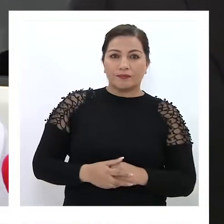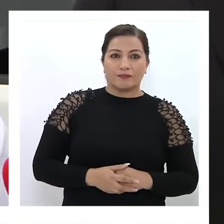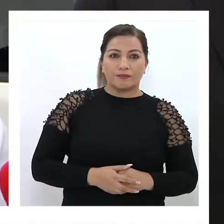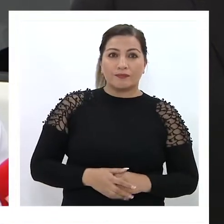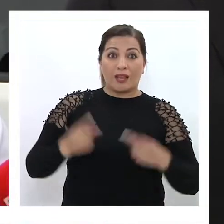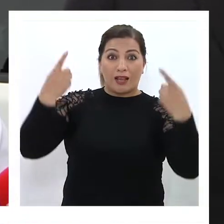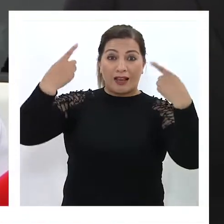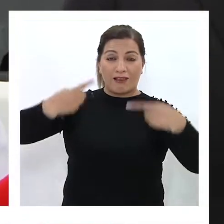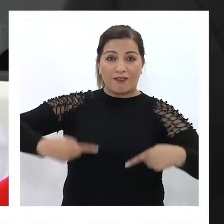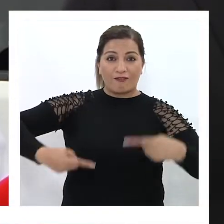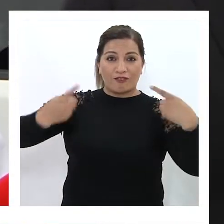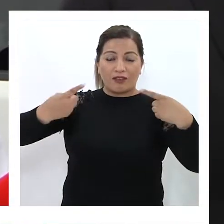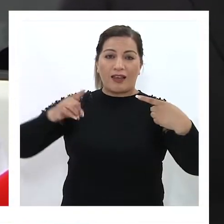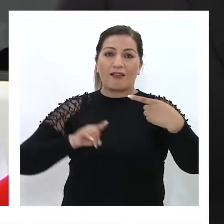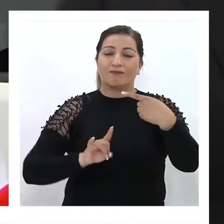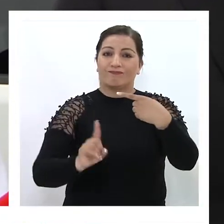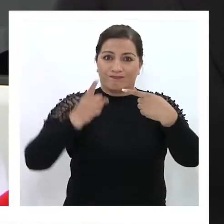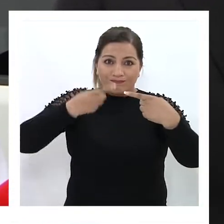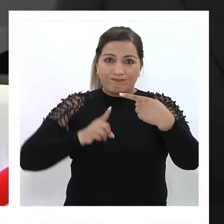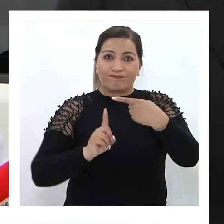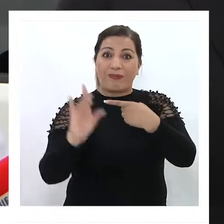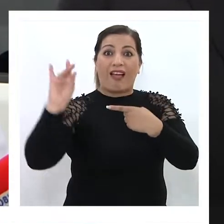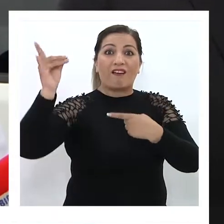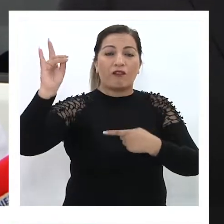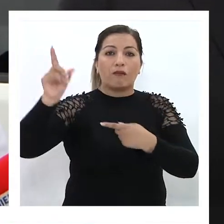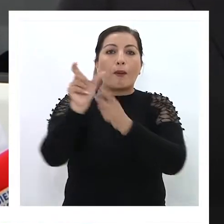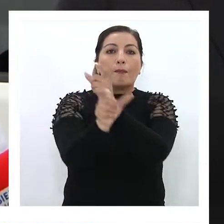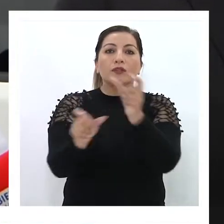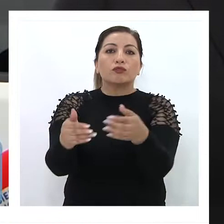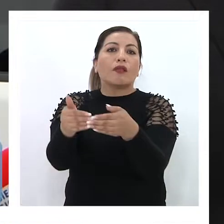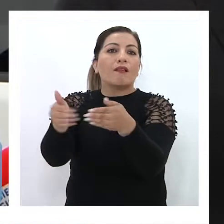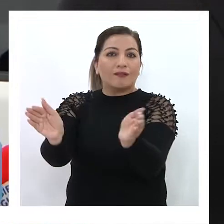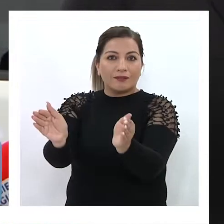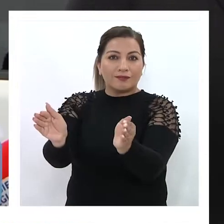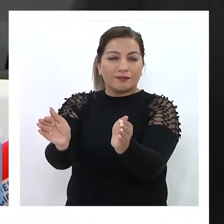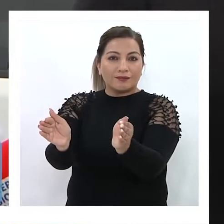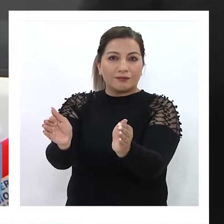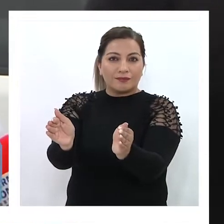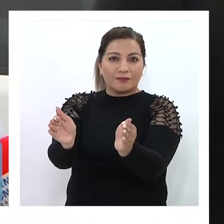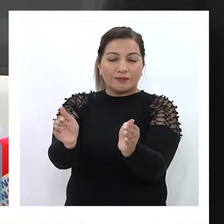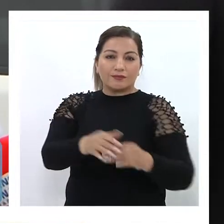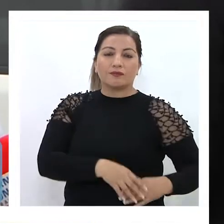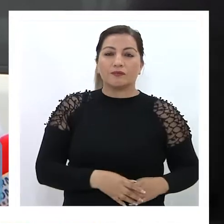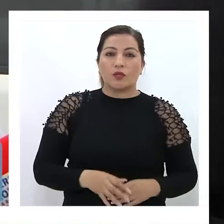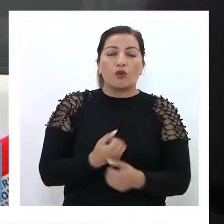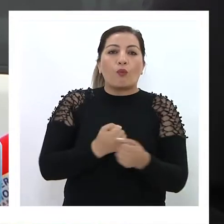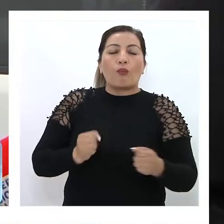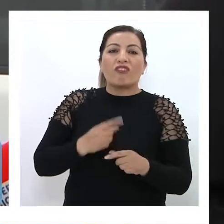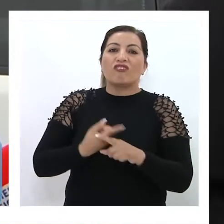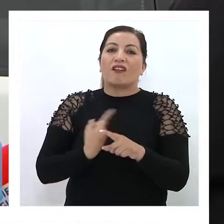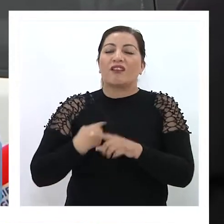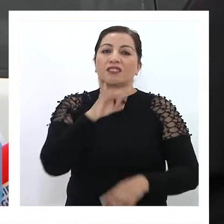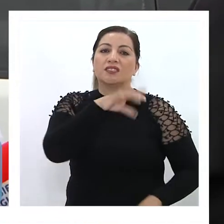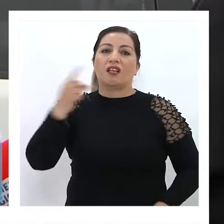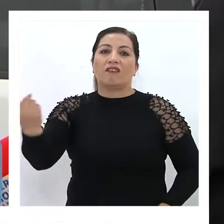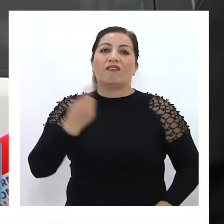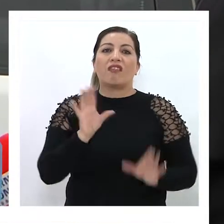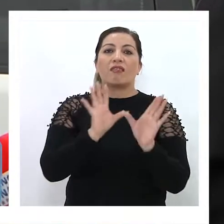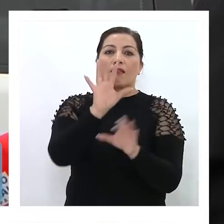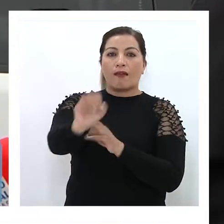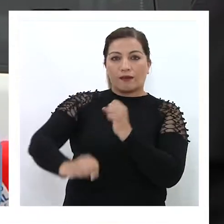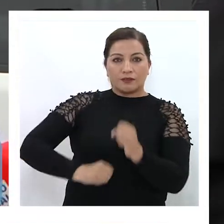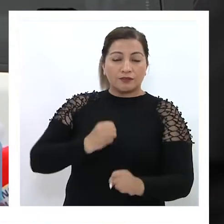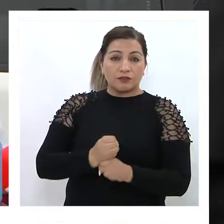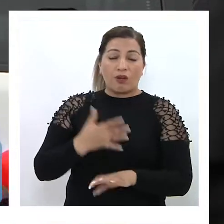Atravesando la frontera hacia Bolivia ya son personas que quedan en libertad, no pueden ingresar a nuestro país por 10